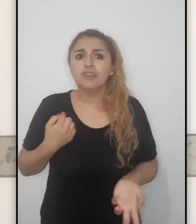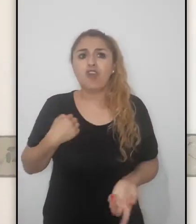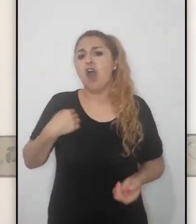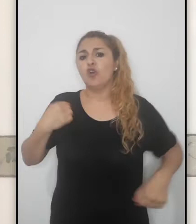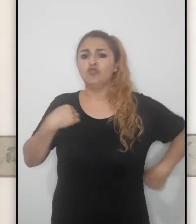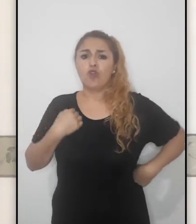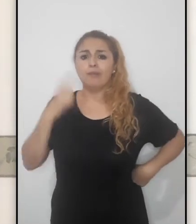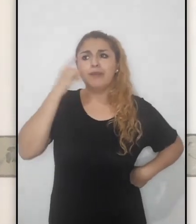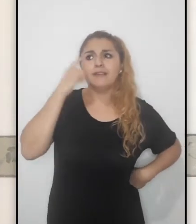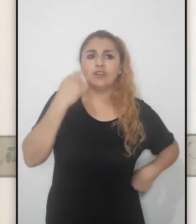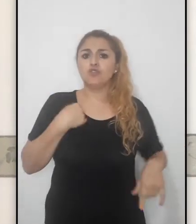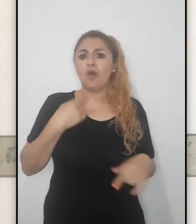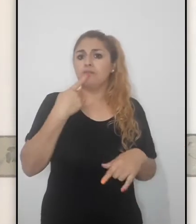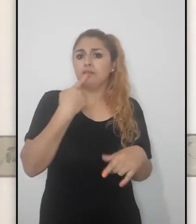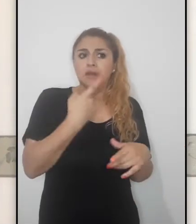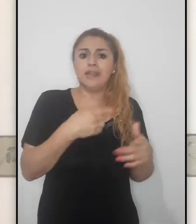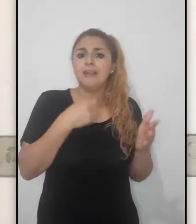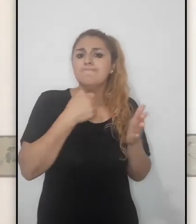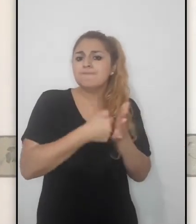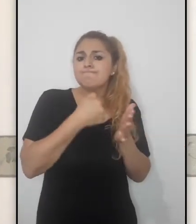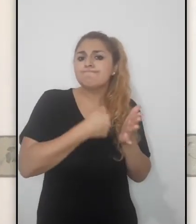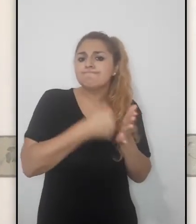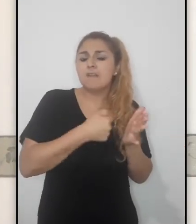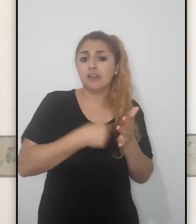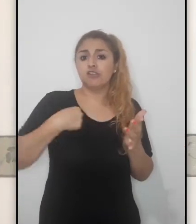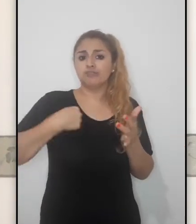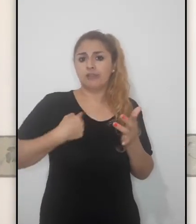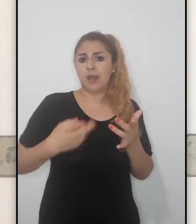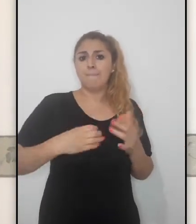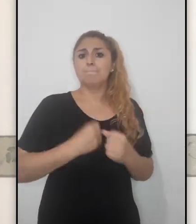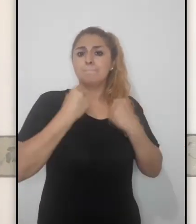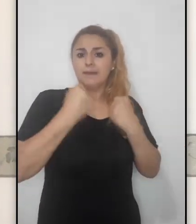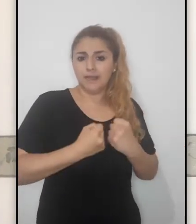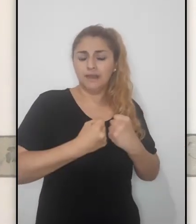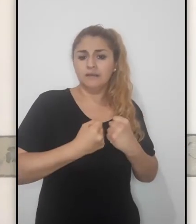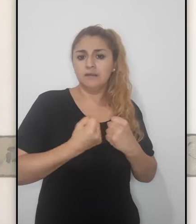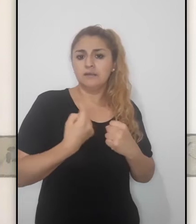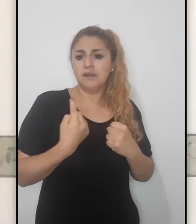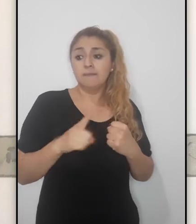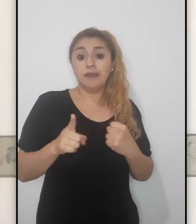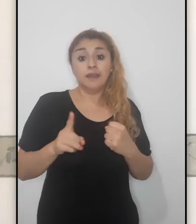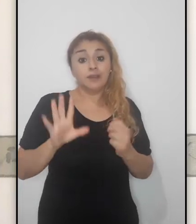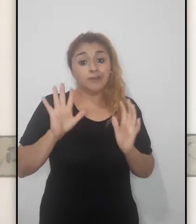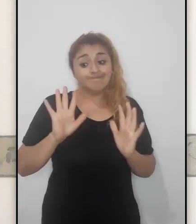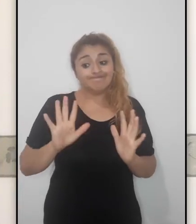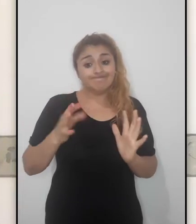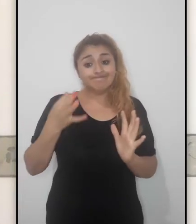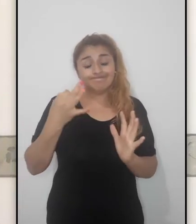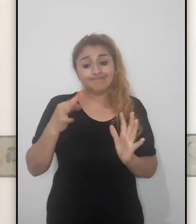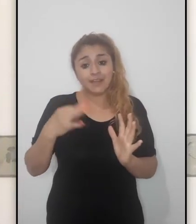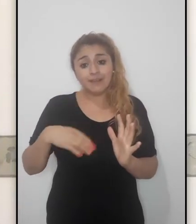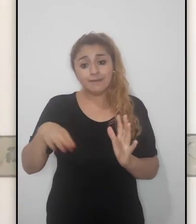jesucristo de acuerdo a la justicia de dios es lo que necesita el ser